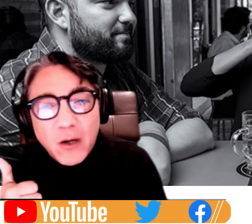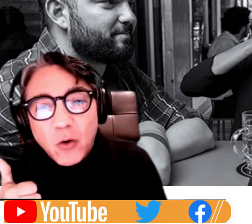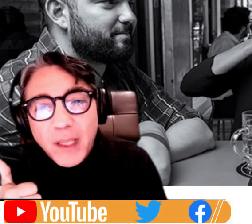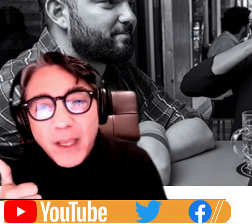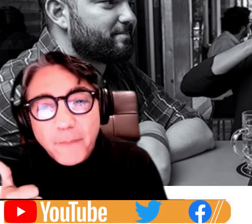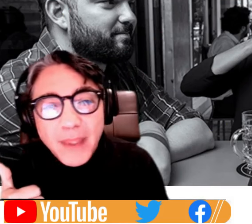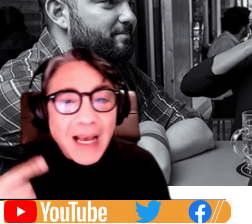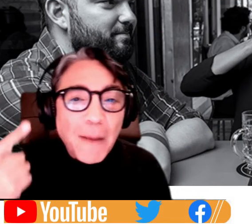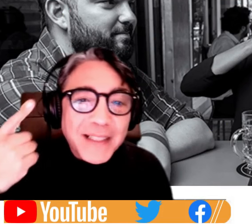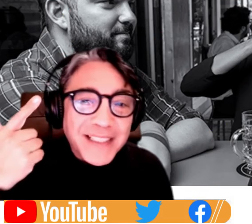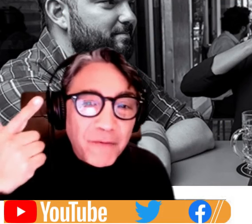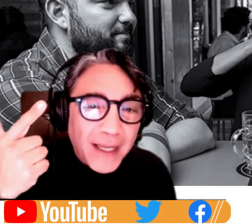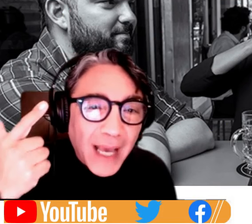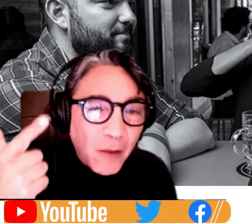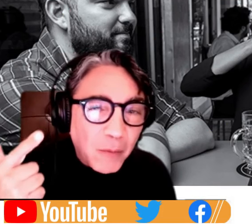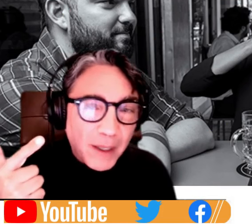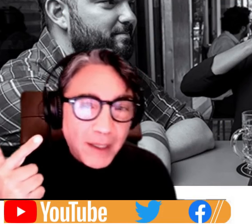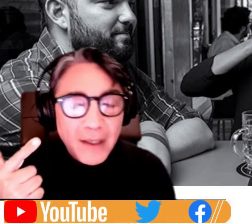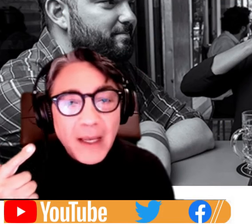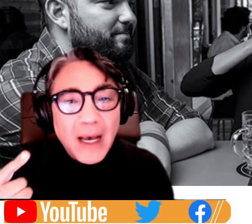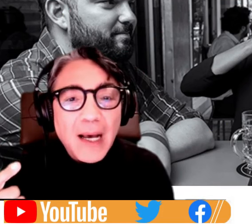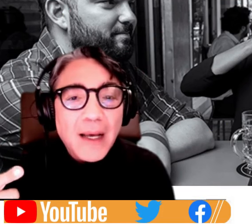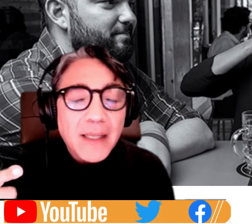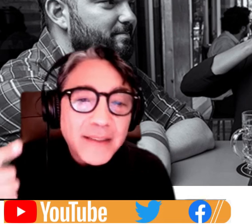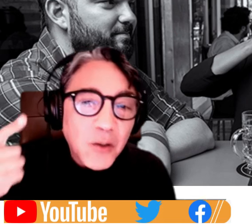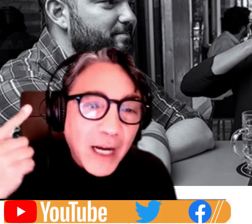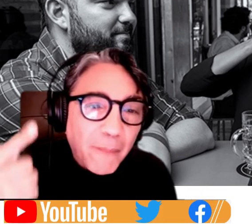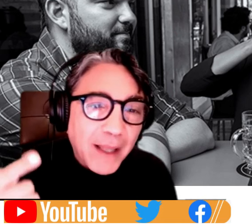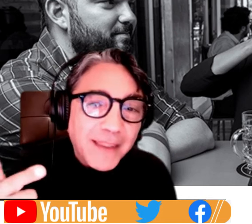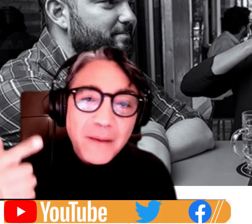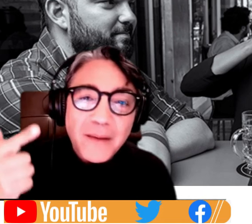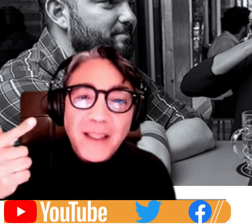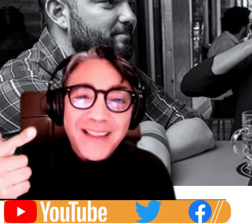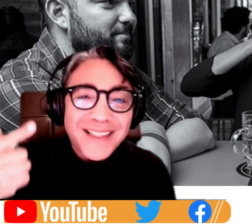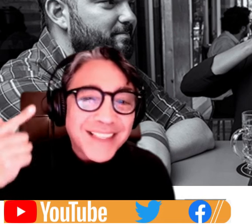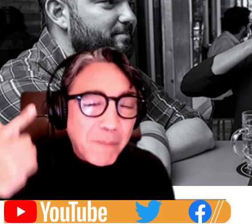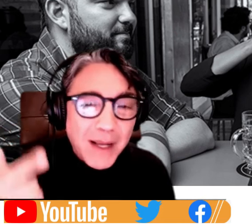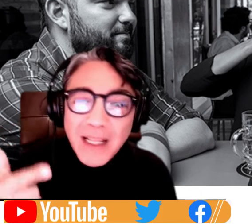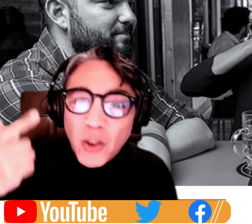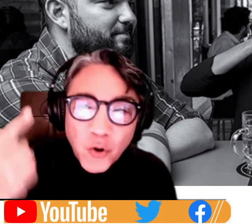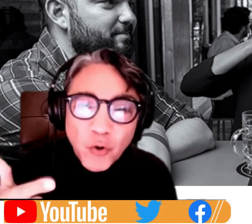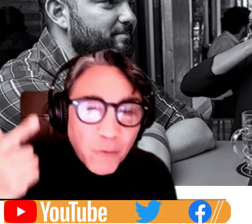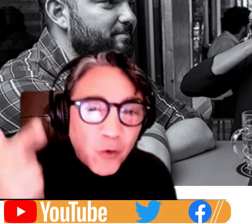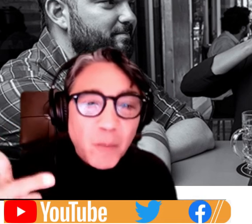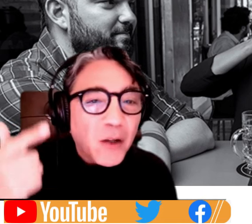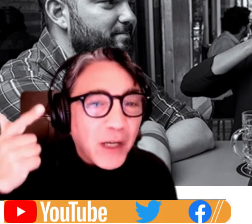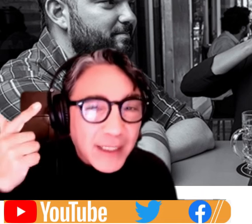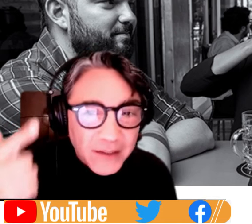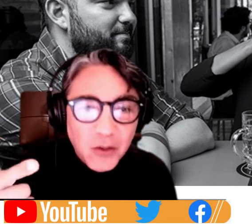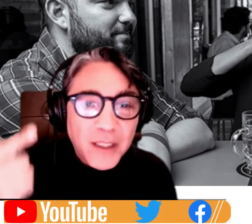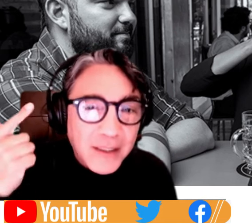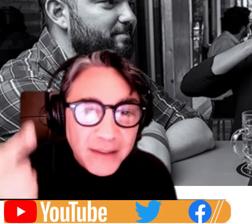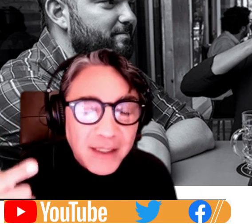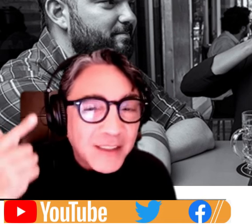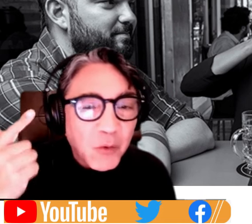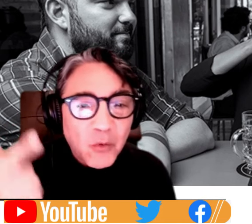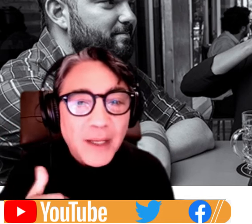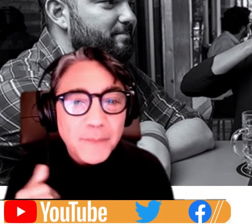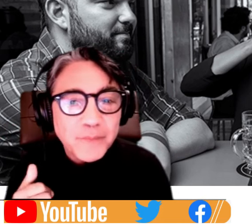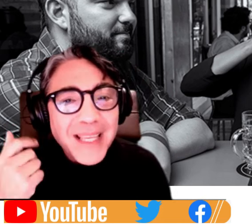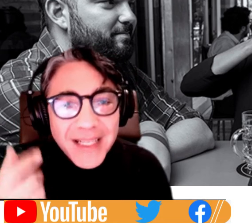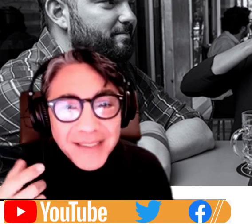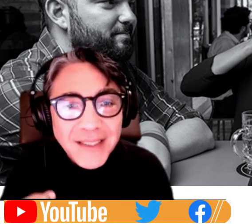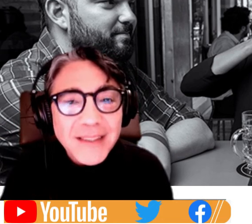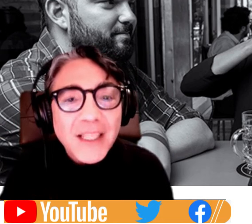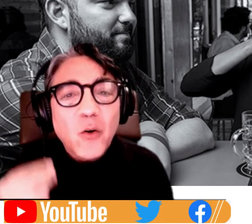funcionamiento de la economía ha pacificado el país ha sido capaz de desarmar toda forma de organización y de resistencia